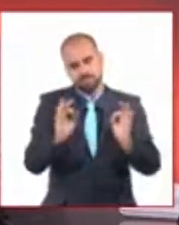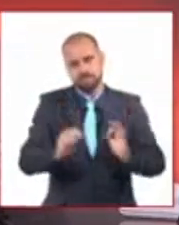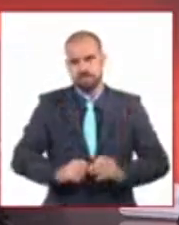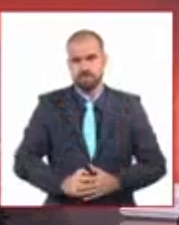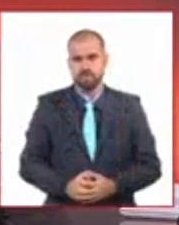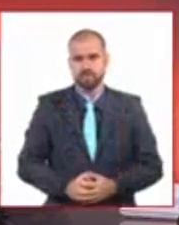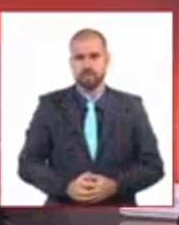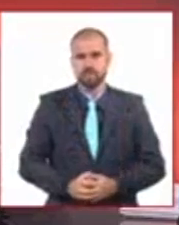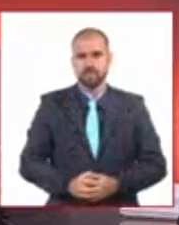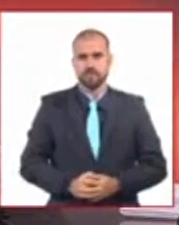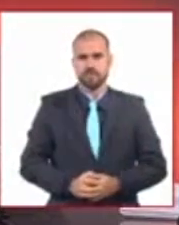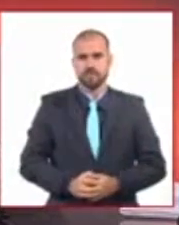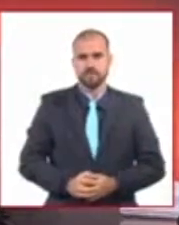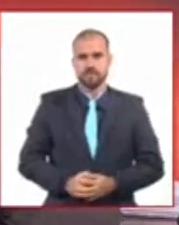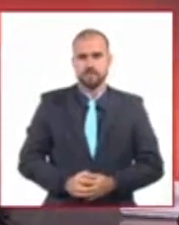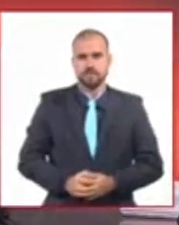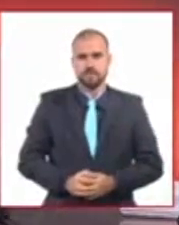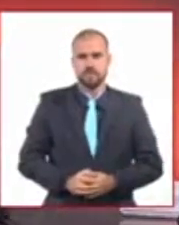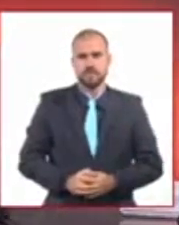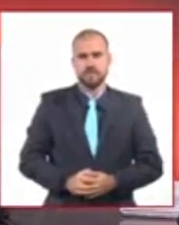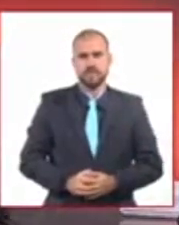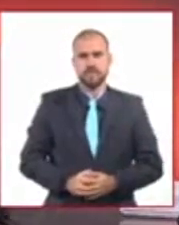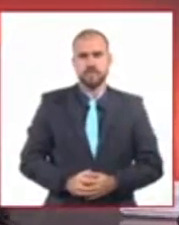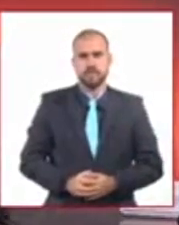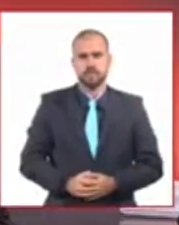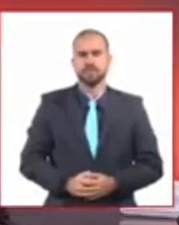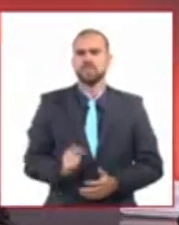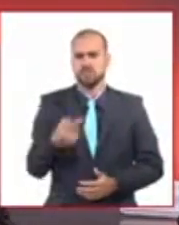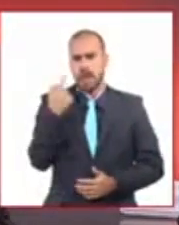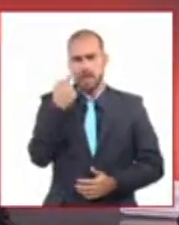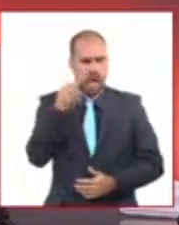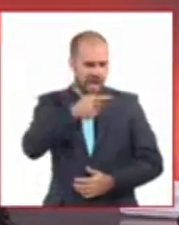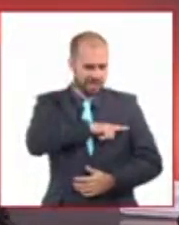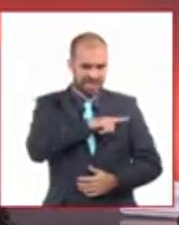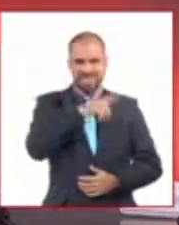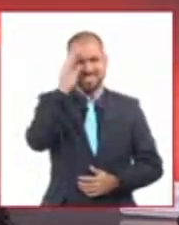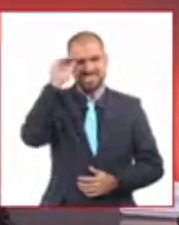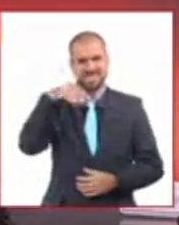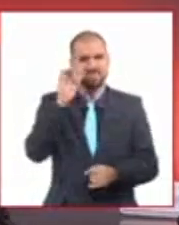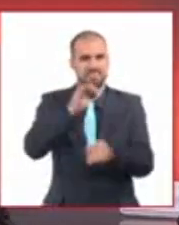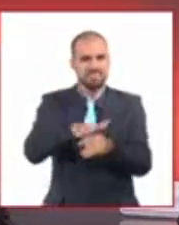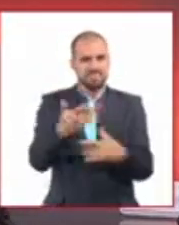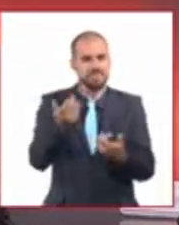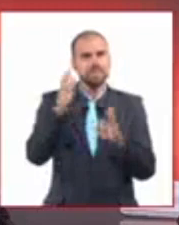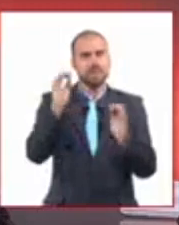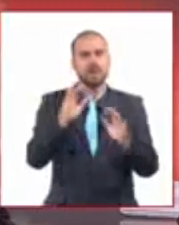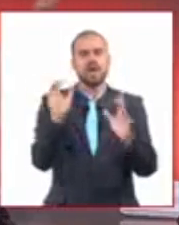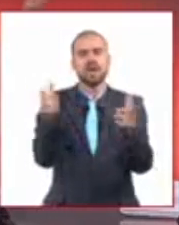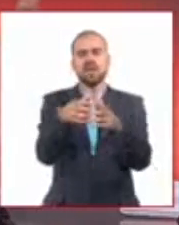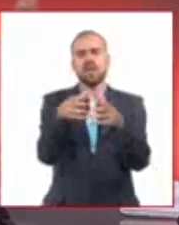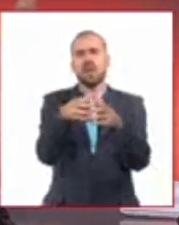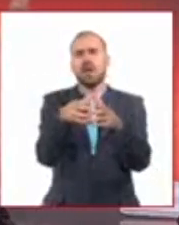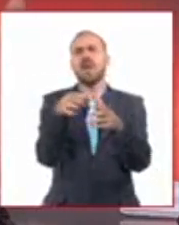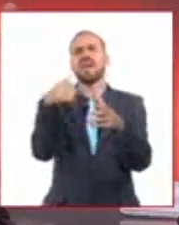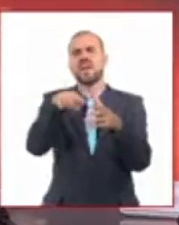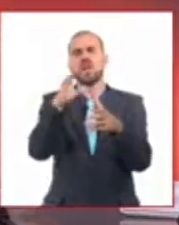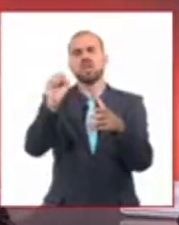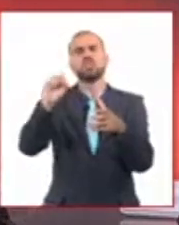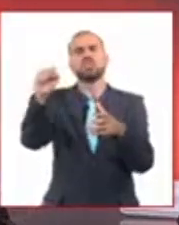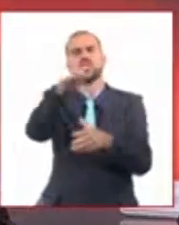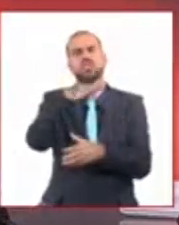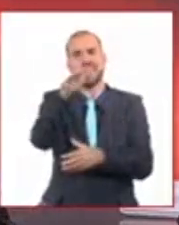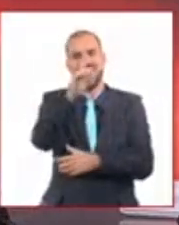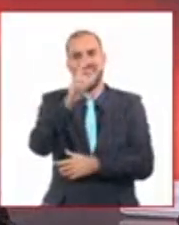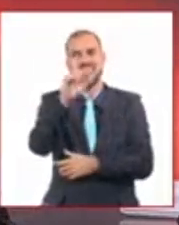viendo en los foros de la sociedad civil yo veía imágenes del día de ayer en el inicio de los foros de la sociedad civil y obviamente en seguida recordaba